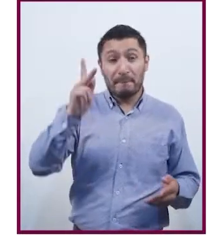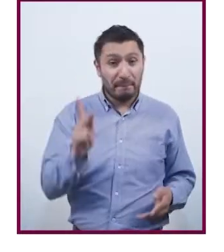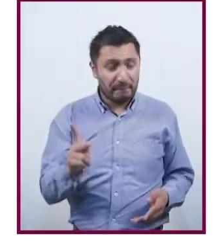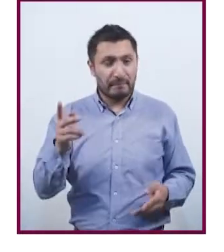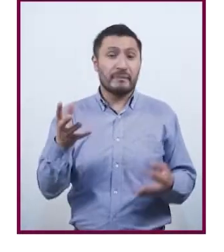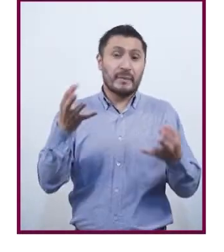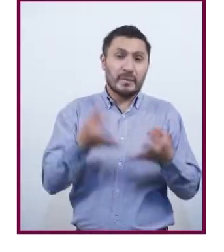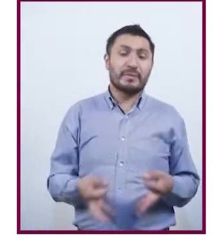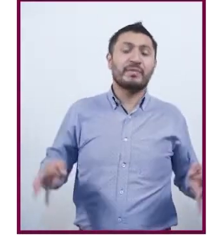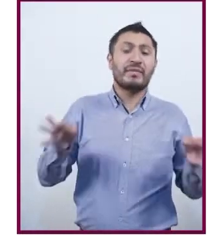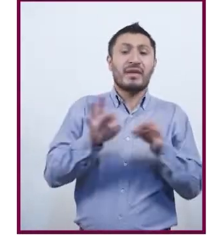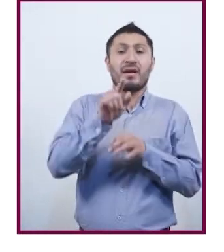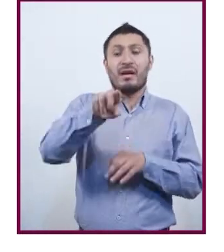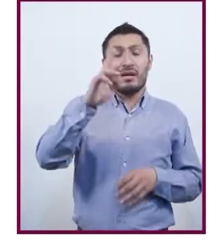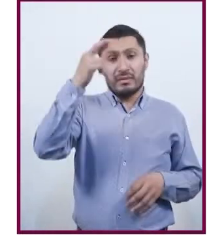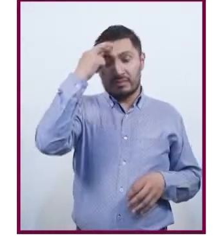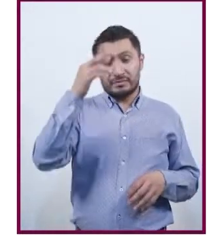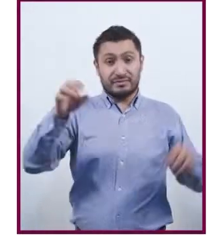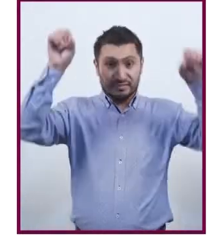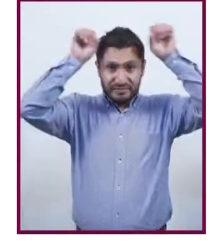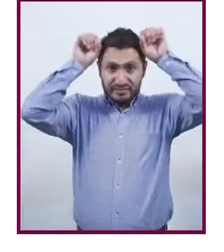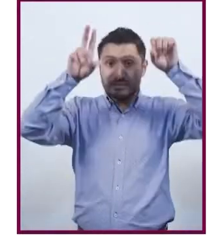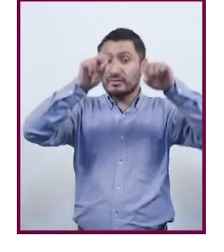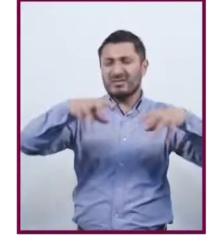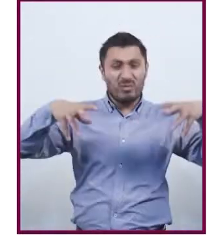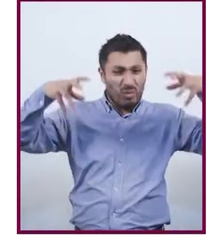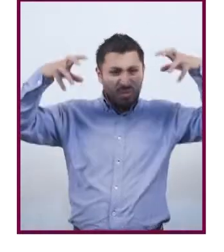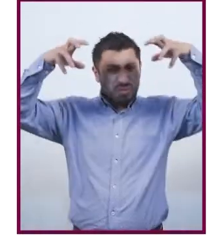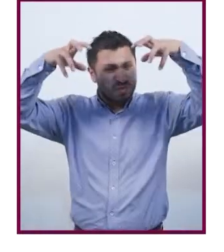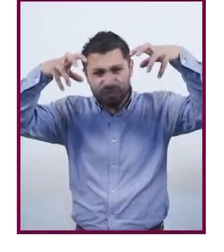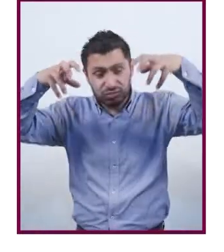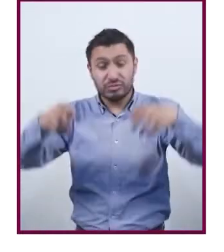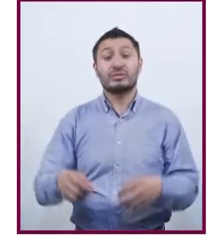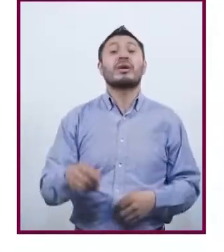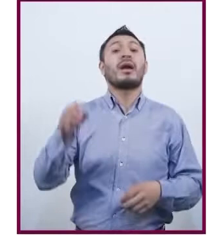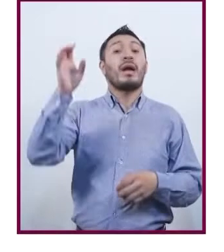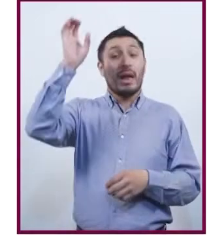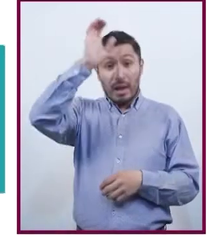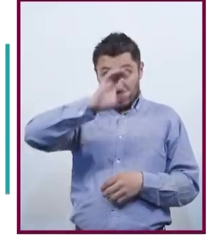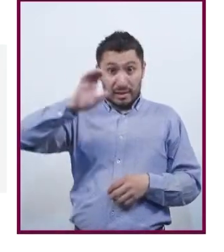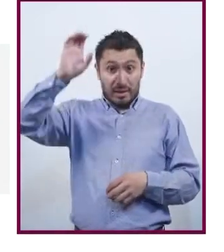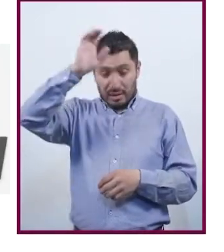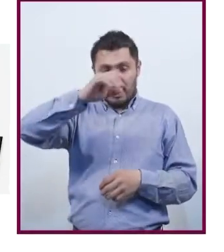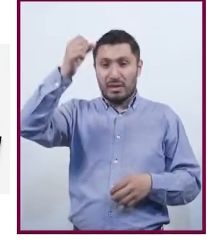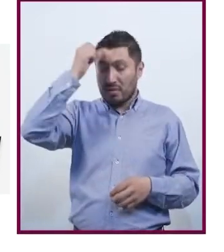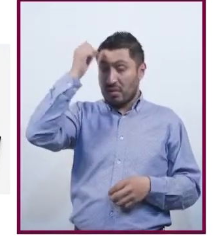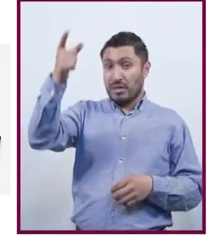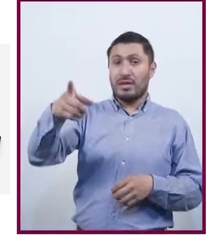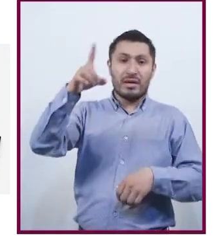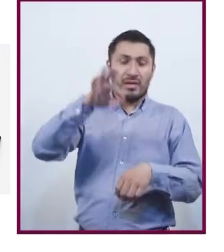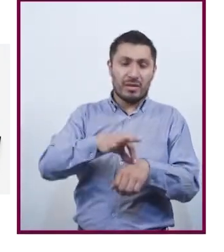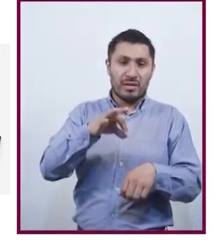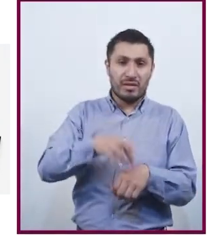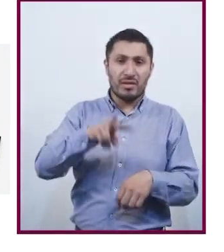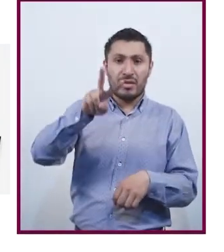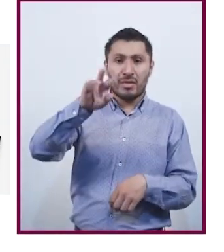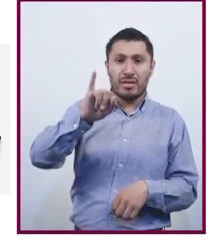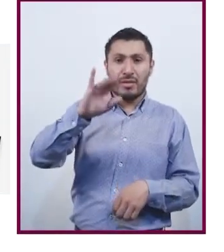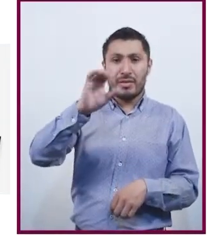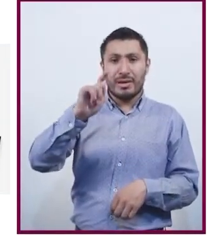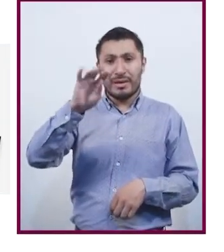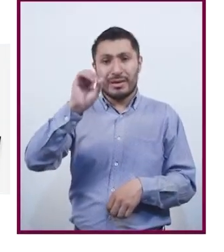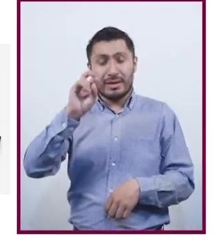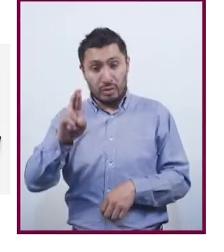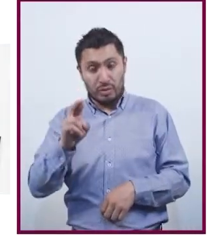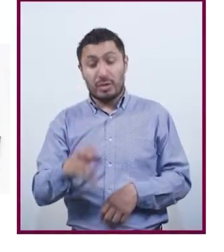Sin embargo, es conveniente aclarar que Frankenstein no es el monstruo, sino el científico que lo creó, el doctor